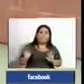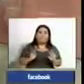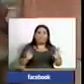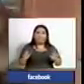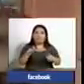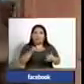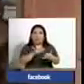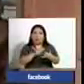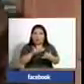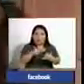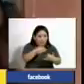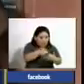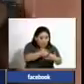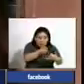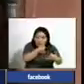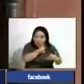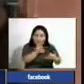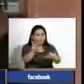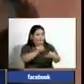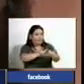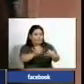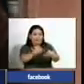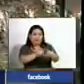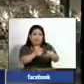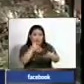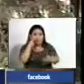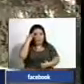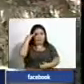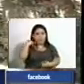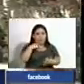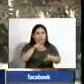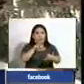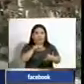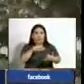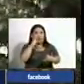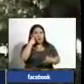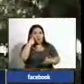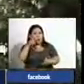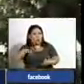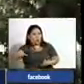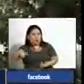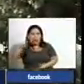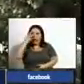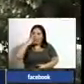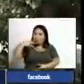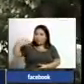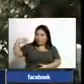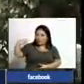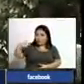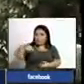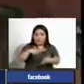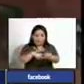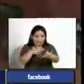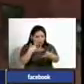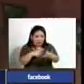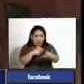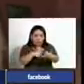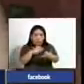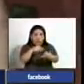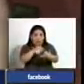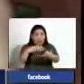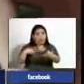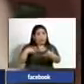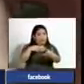No es una buena noticia. Luz de María, originaria de San Lorenzo, Aguachapán, está bajo